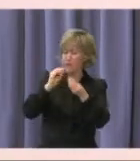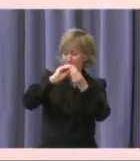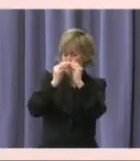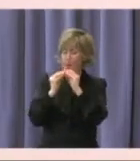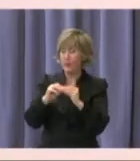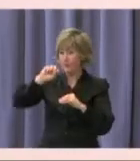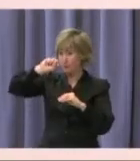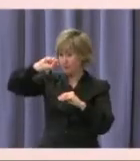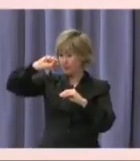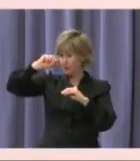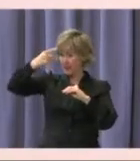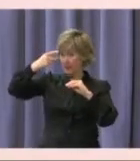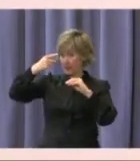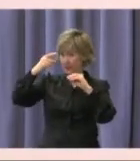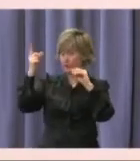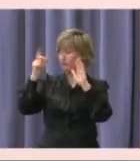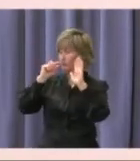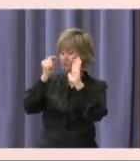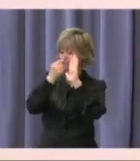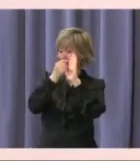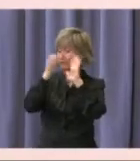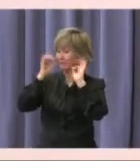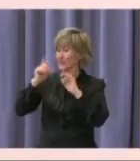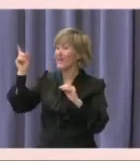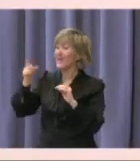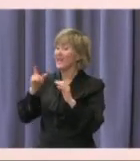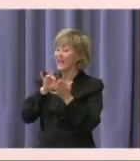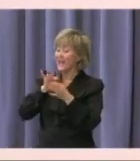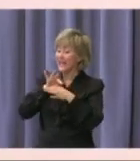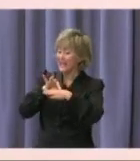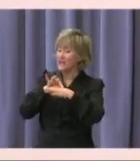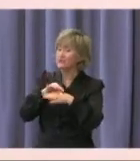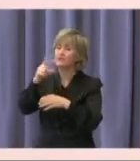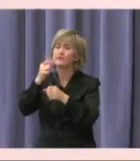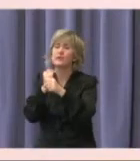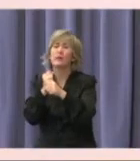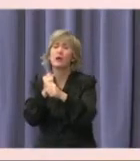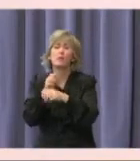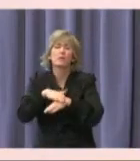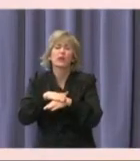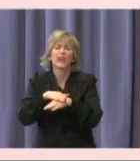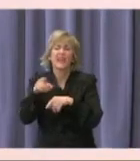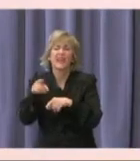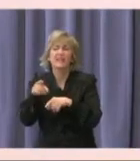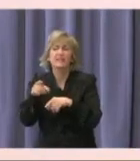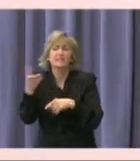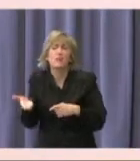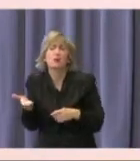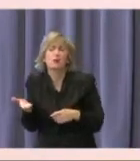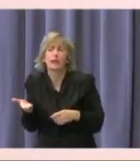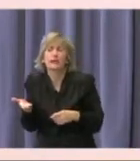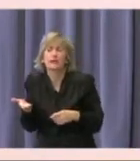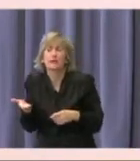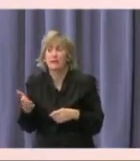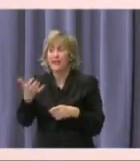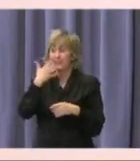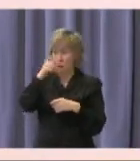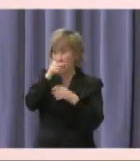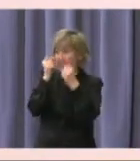apartado que yo he hecho en esta guía es trabajar el por qué es importante. Si os dais cuenta, en la